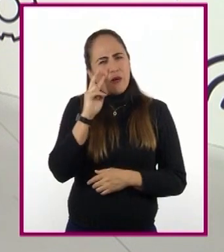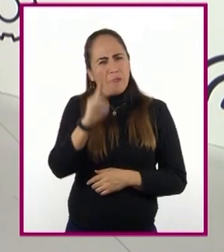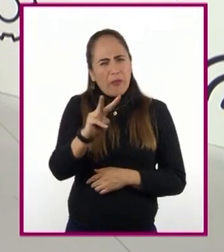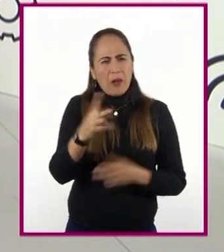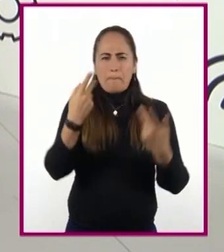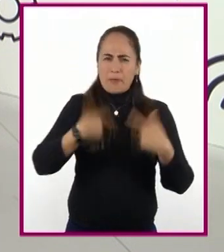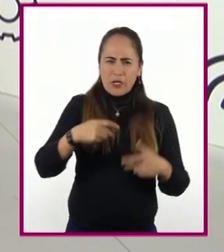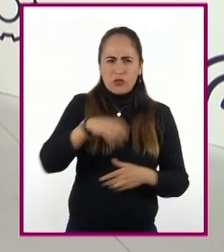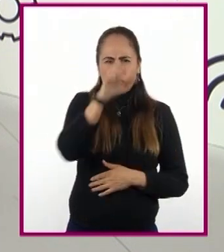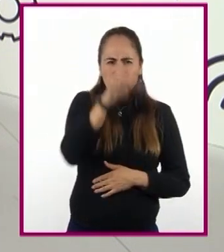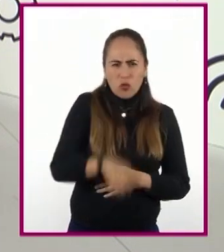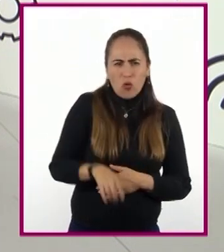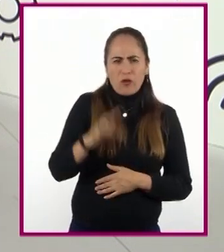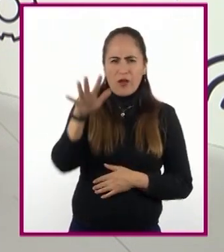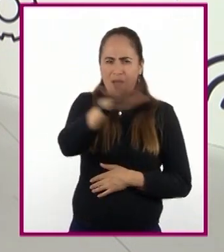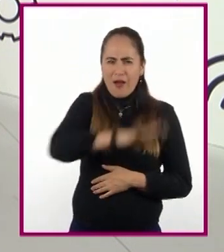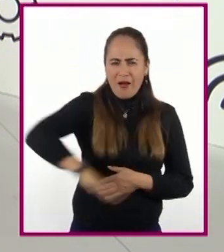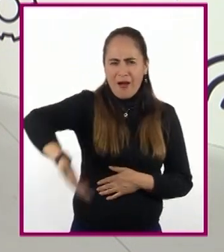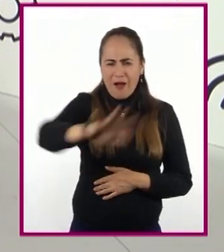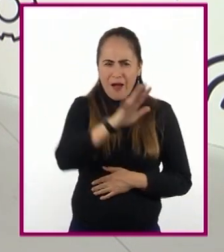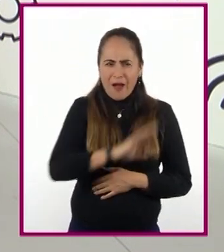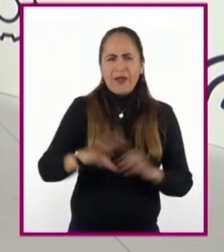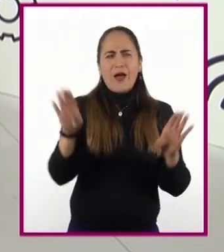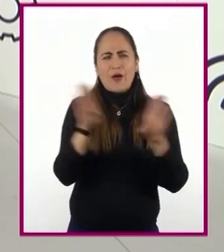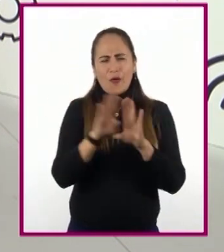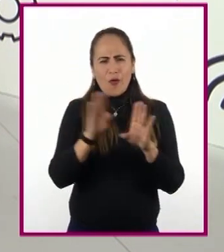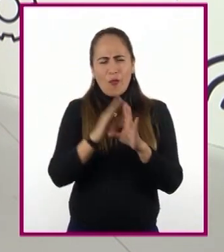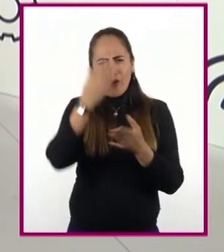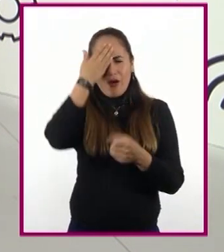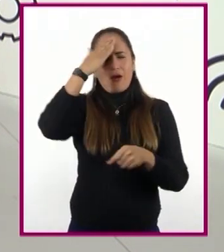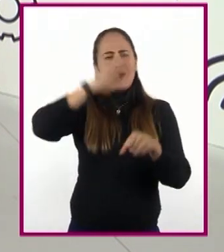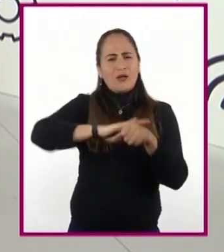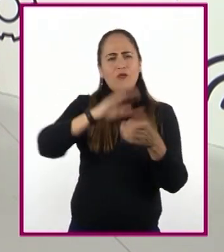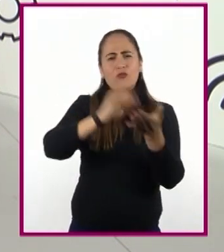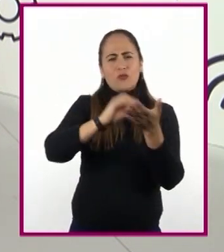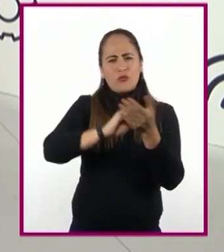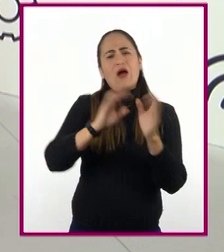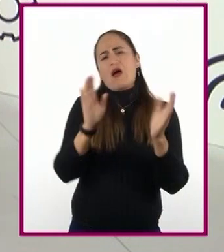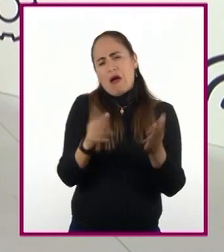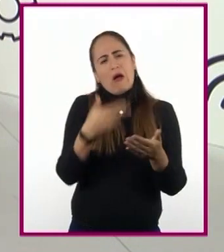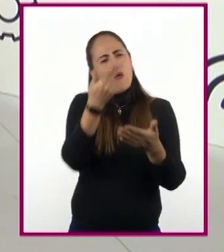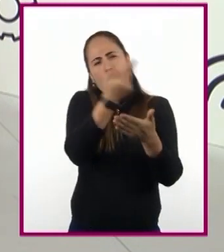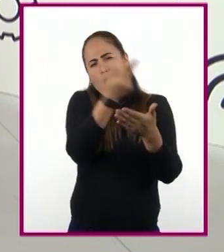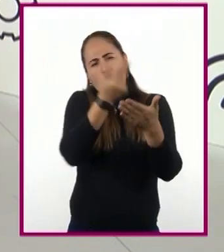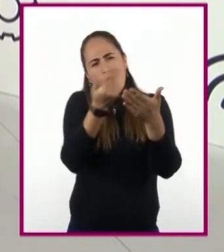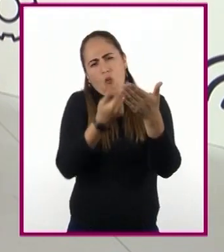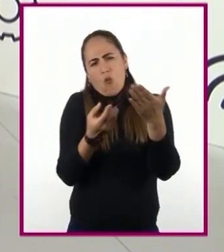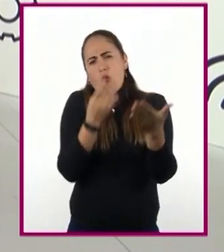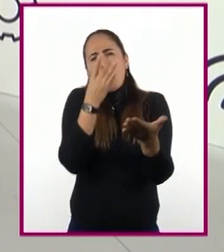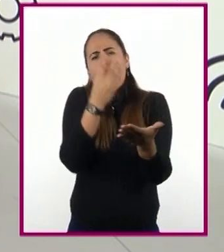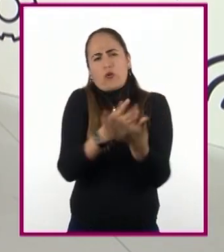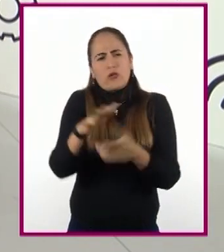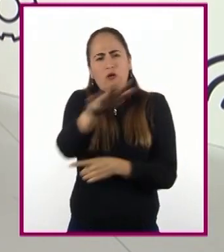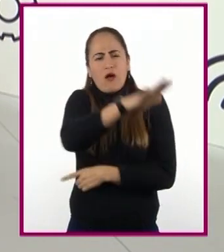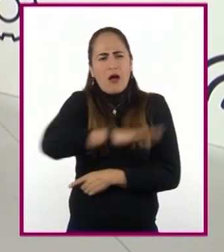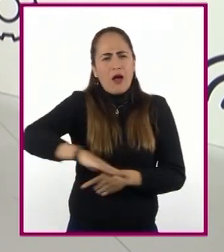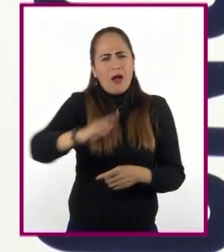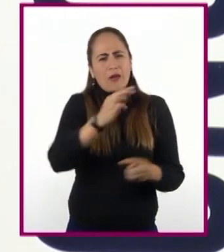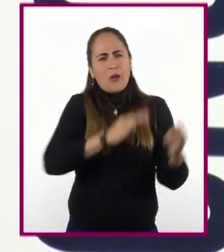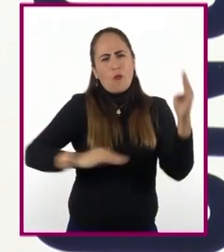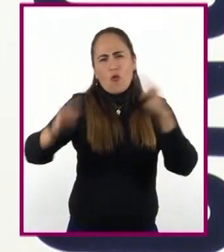o persona se hacía mediante la pintura. Se realizaban retratos de personajes, escenas o